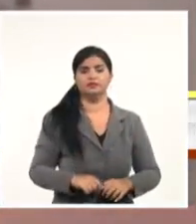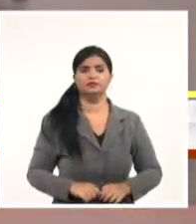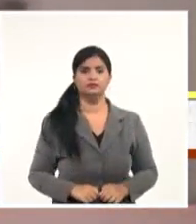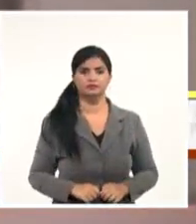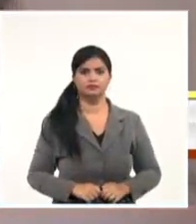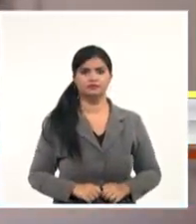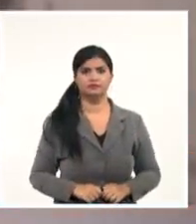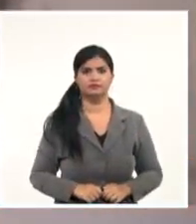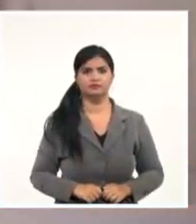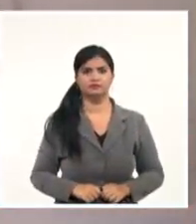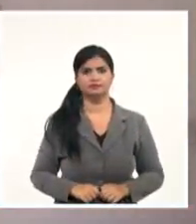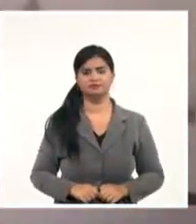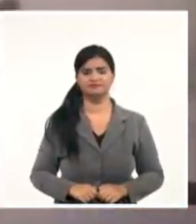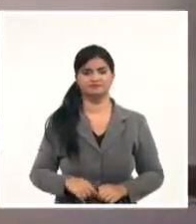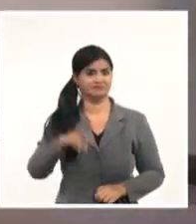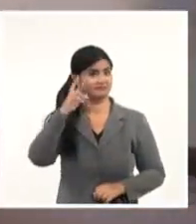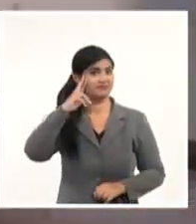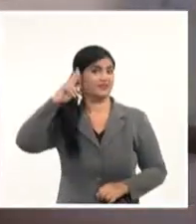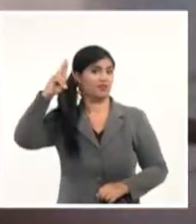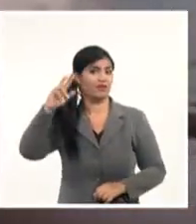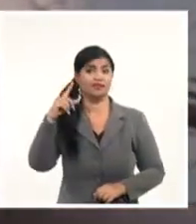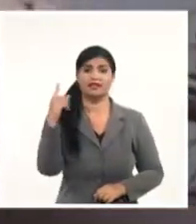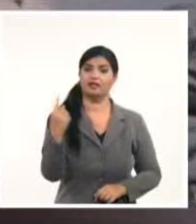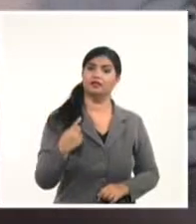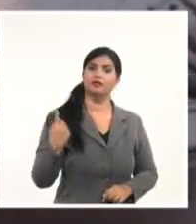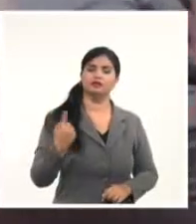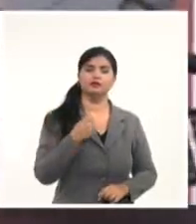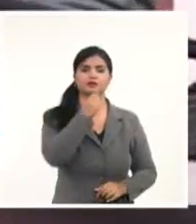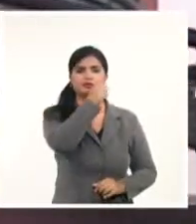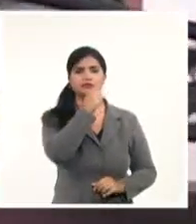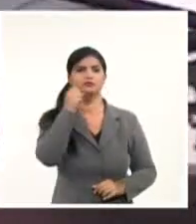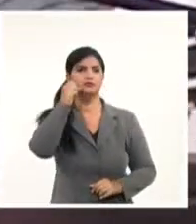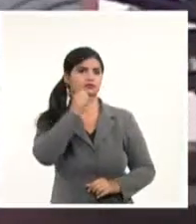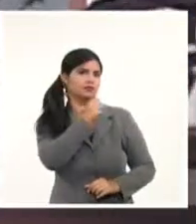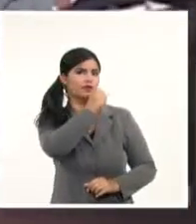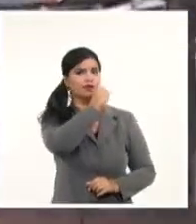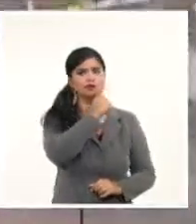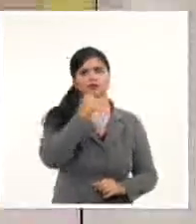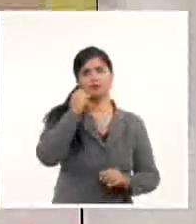nos legó un entorno musical para todos los tiempos.